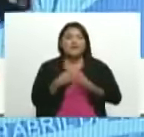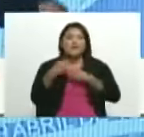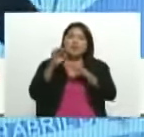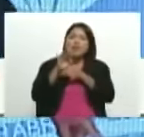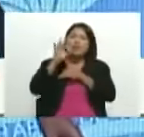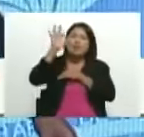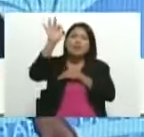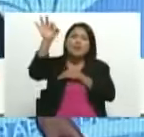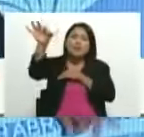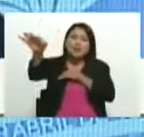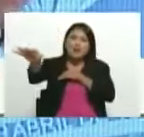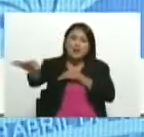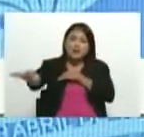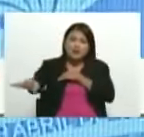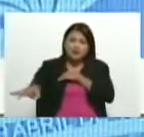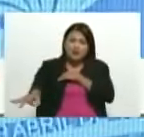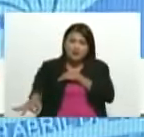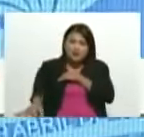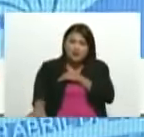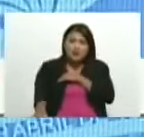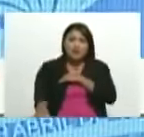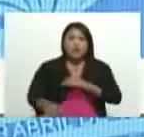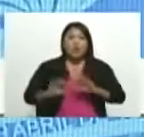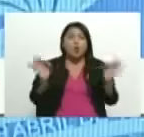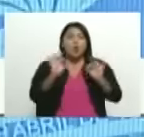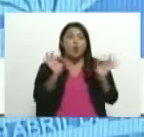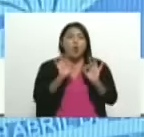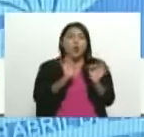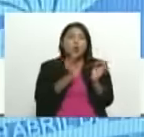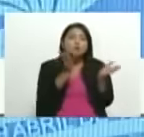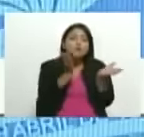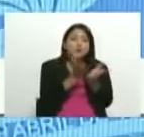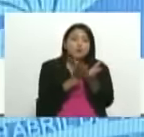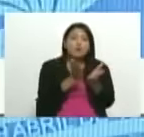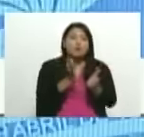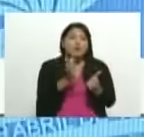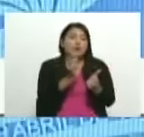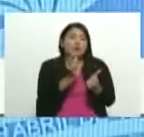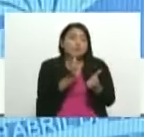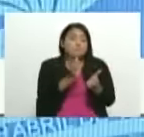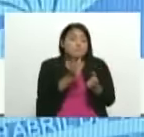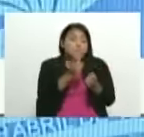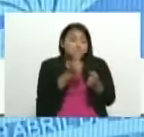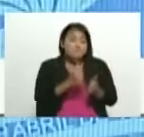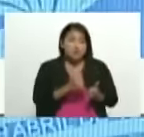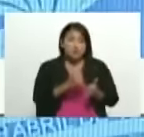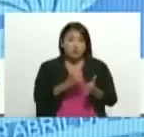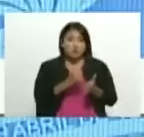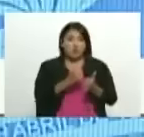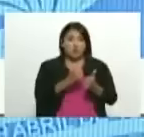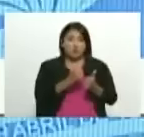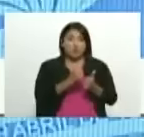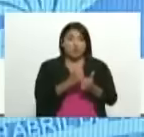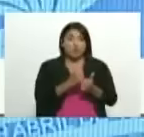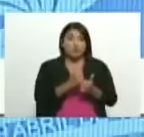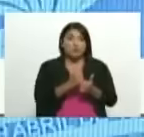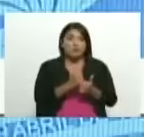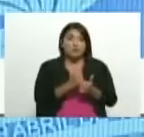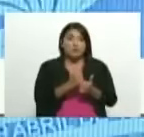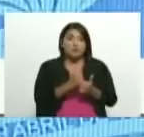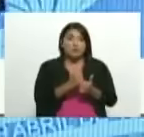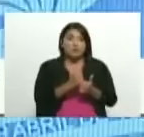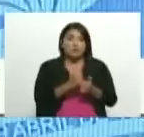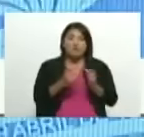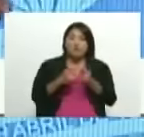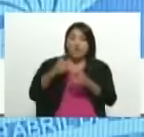de los sitios con centros electorales vacíos tuvieron un flujo mayor que los que votaron en los centros de votación donde hubo